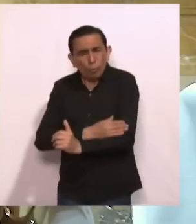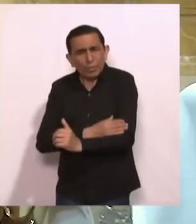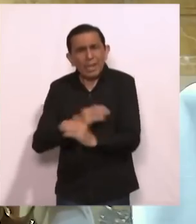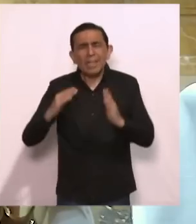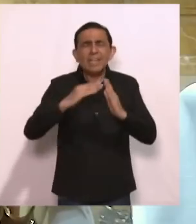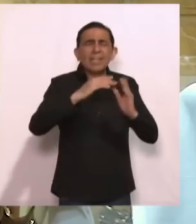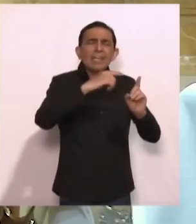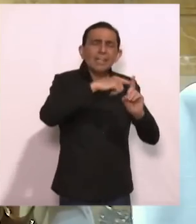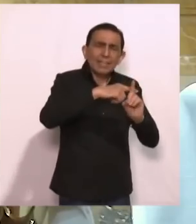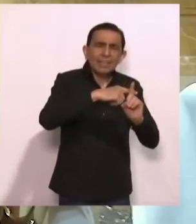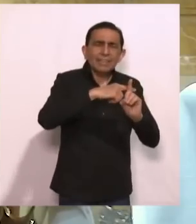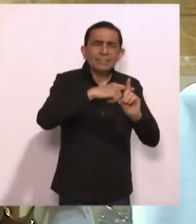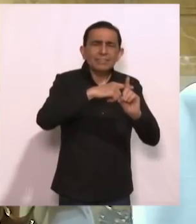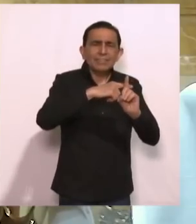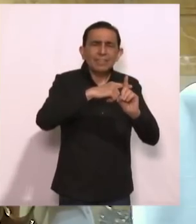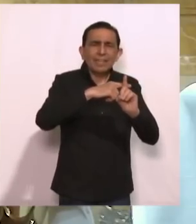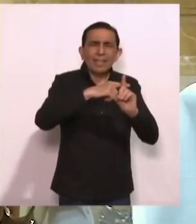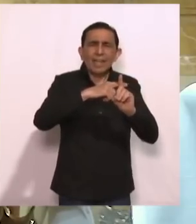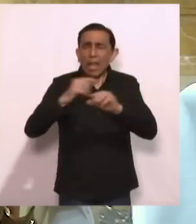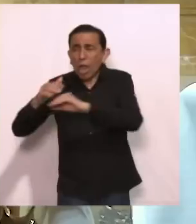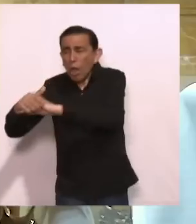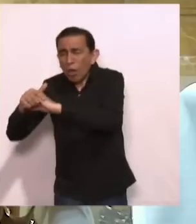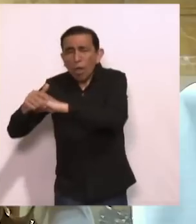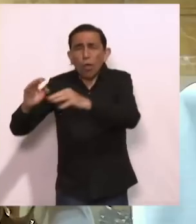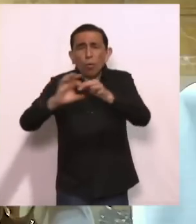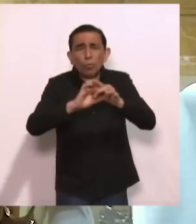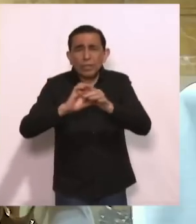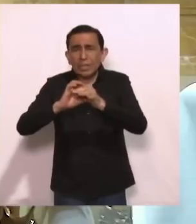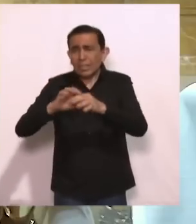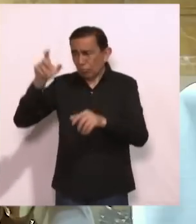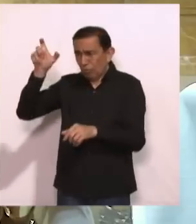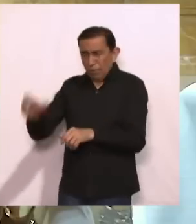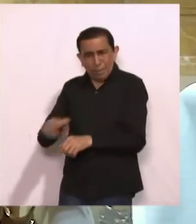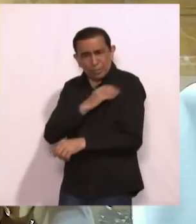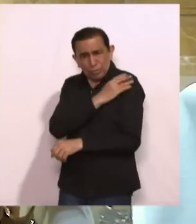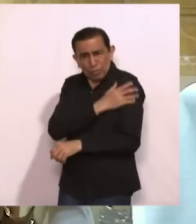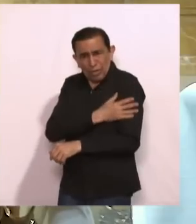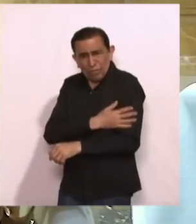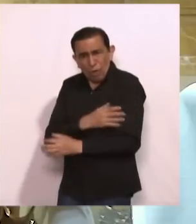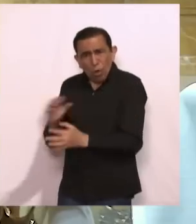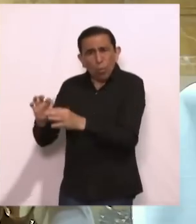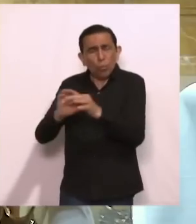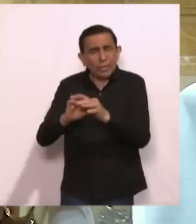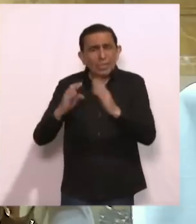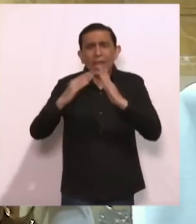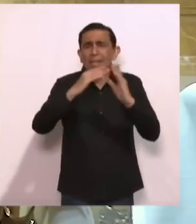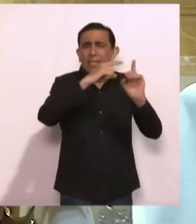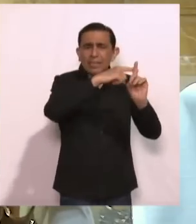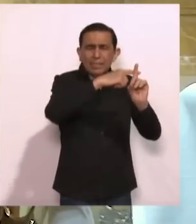iglesia que sea fraterna con los hermanos y hermanas más frágiles. Una iglesia